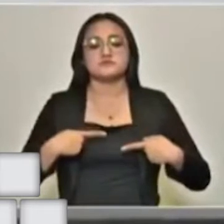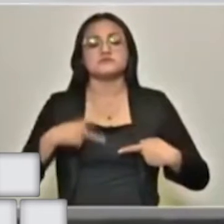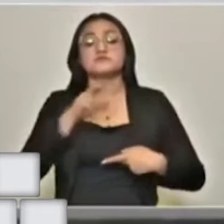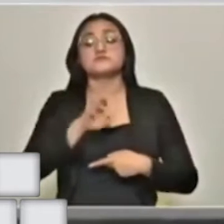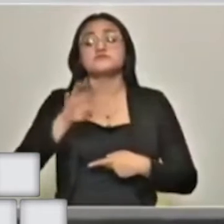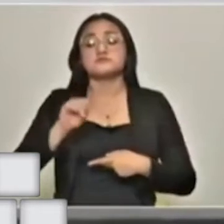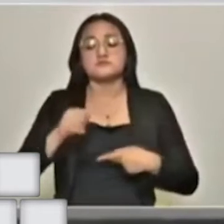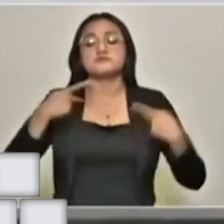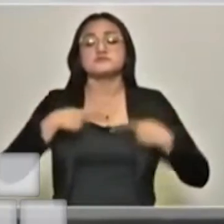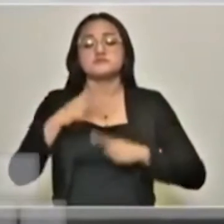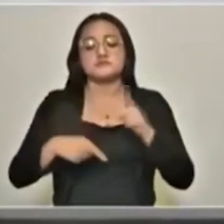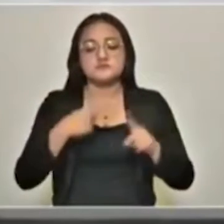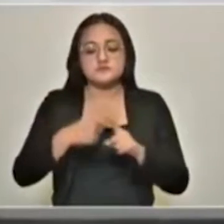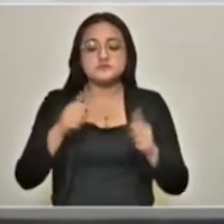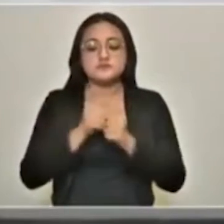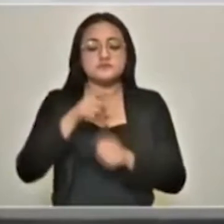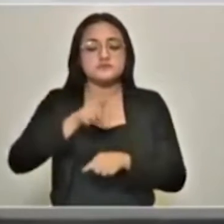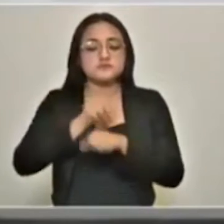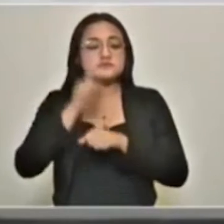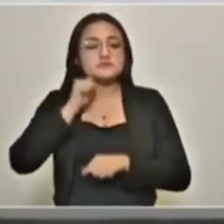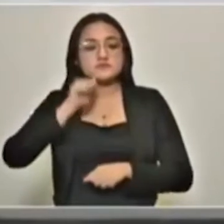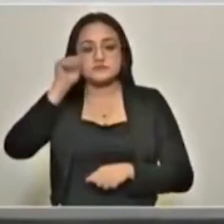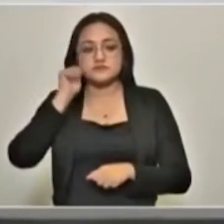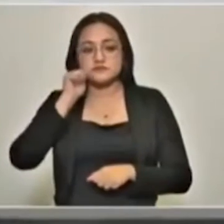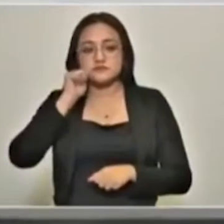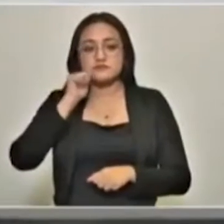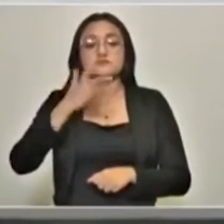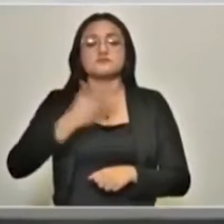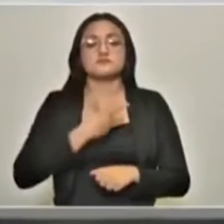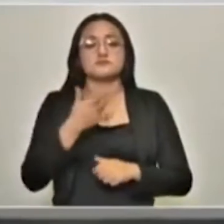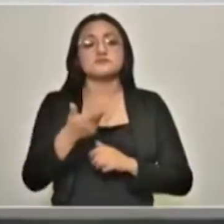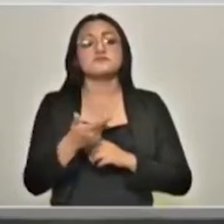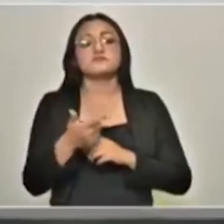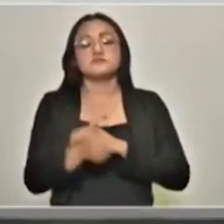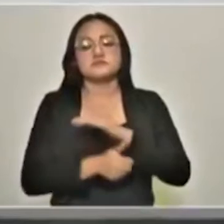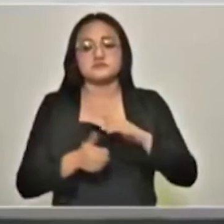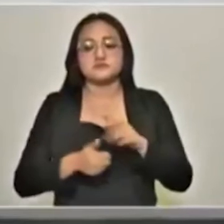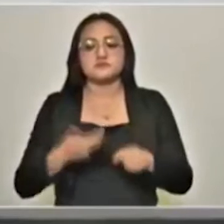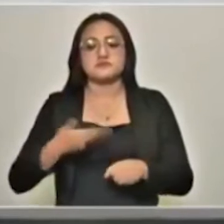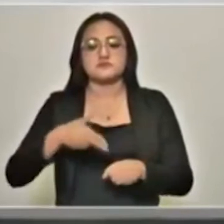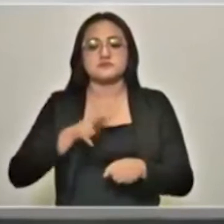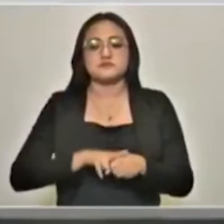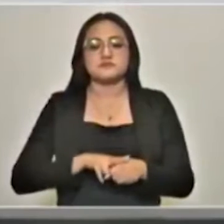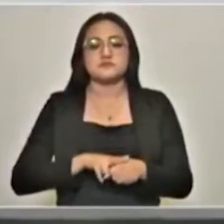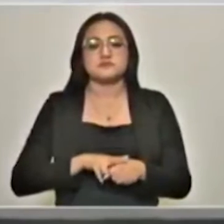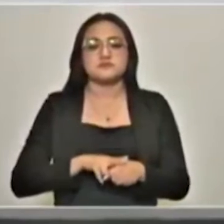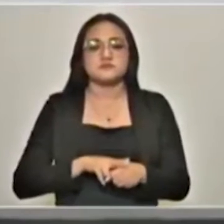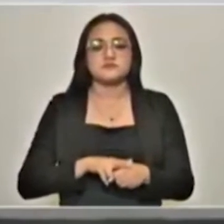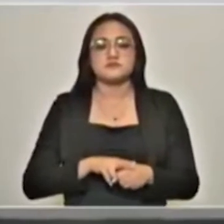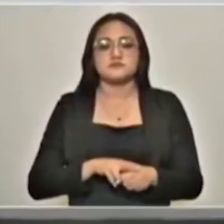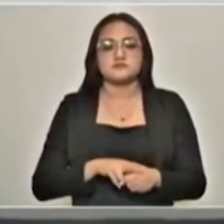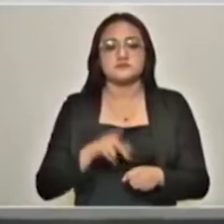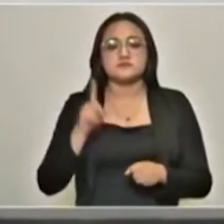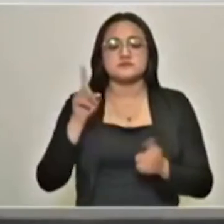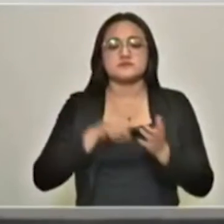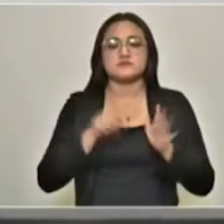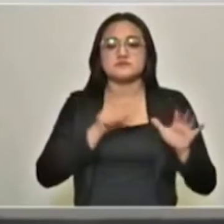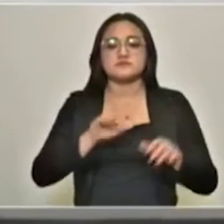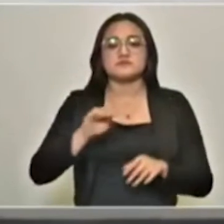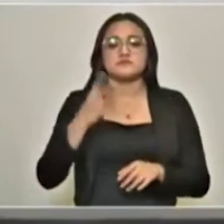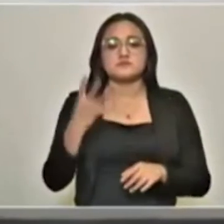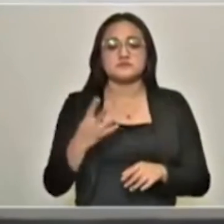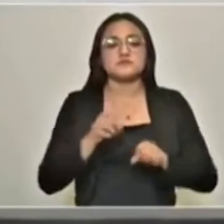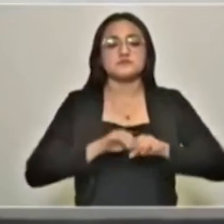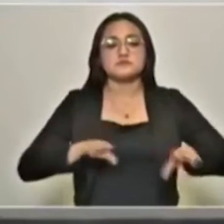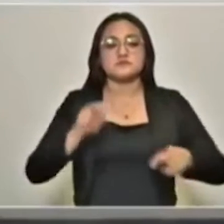209 casos activos más en comparación del día de ayer. Tenemos casos activos ambulatorios hospitalizados,